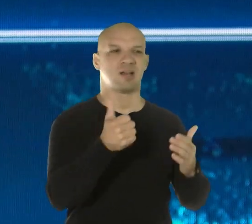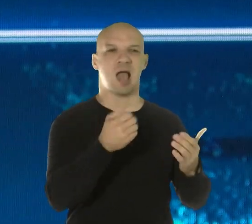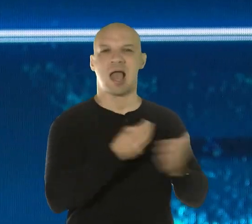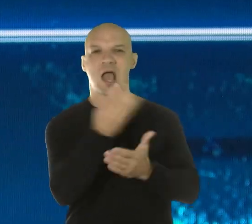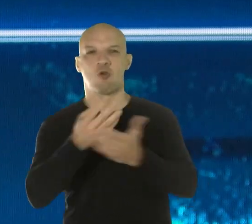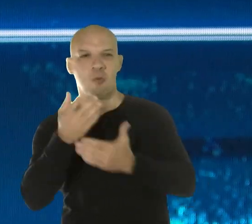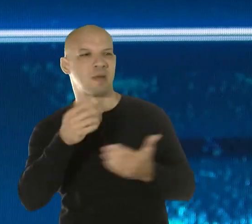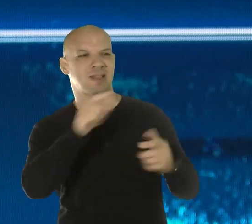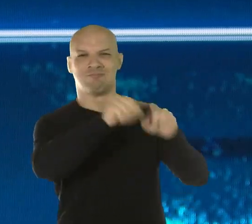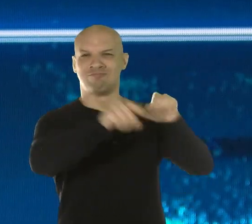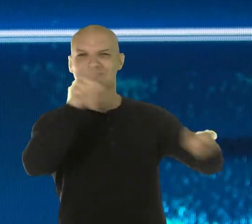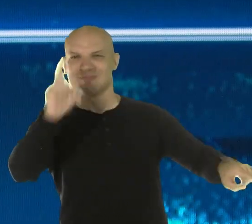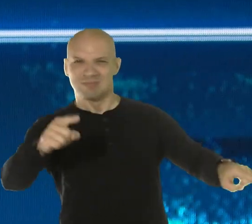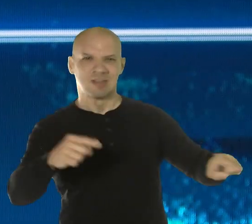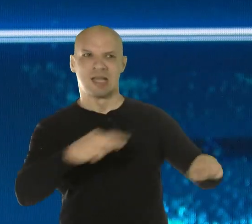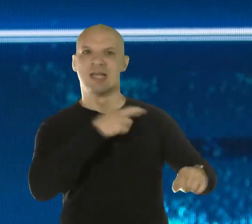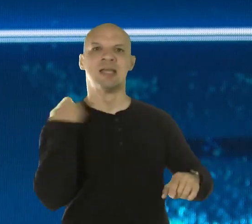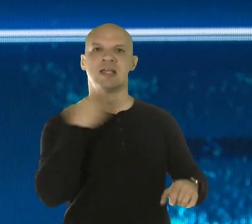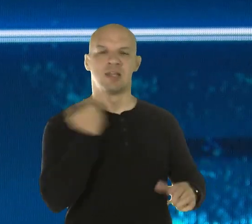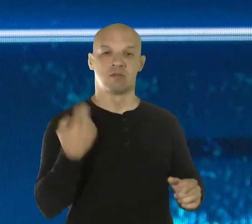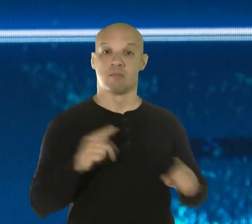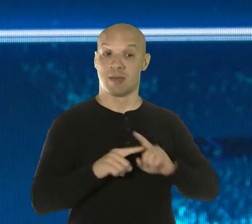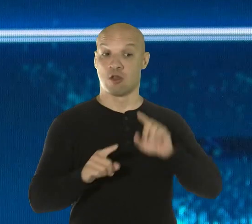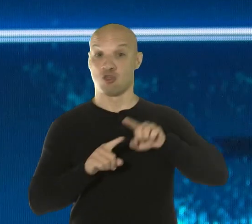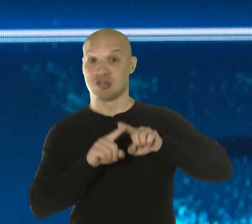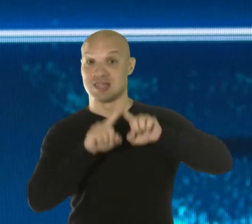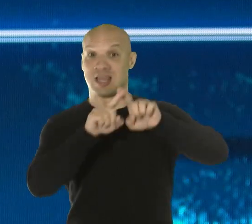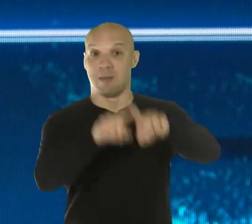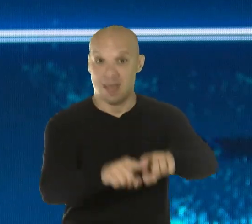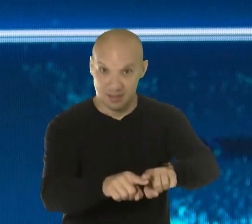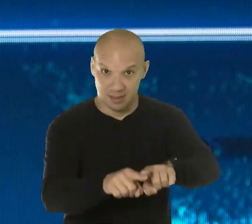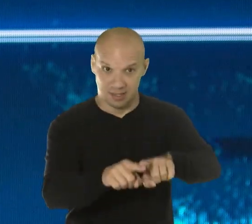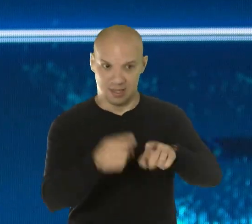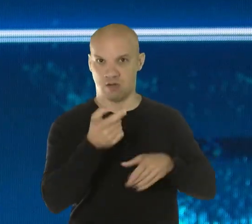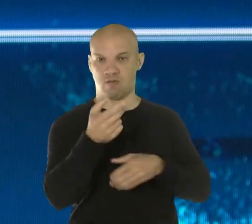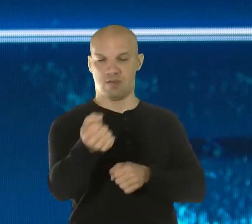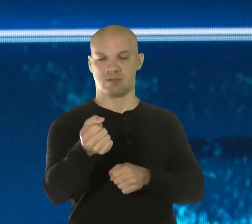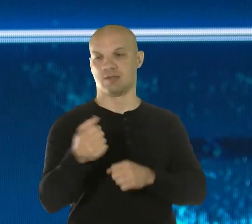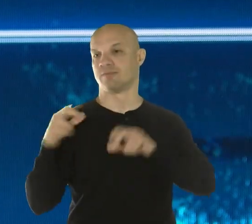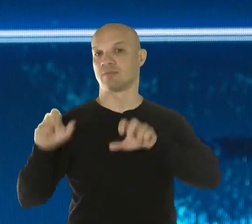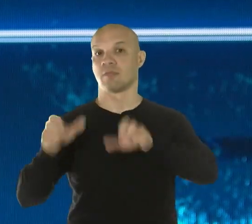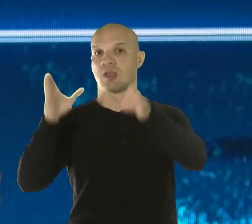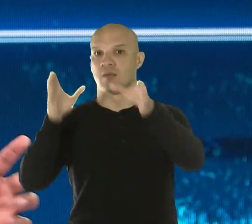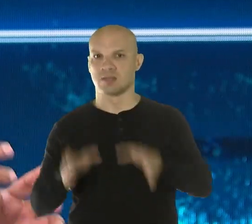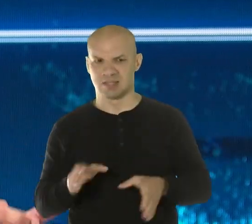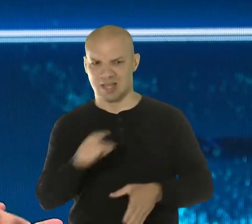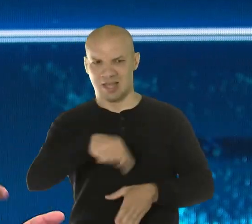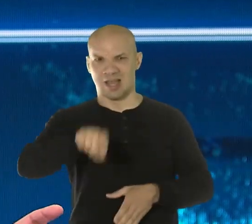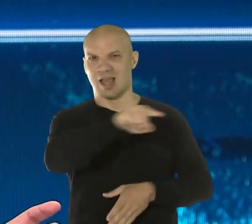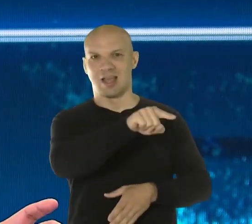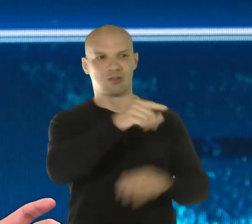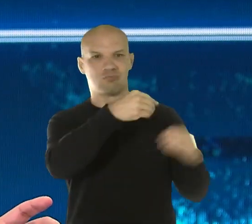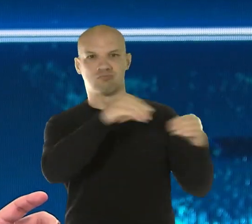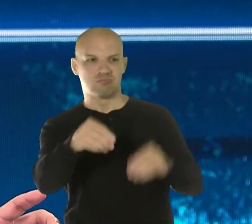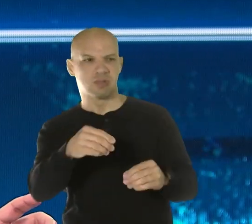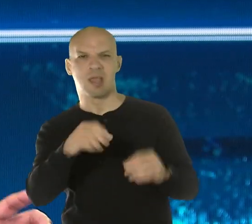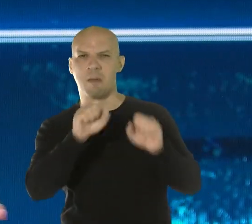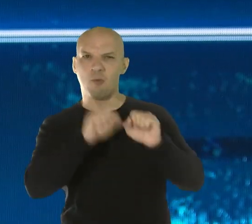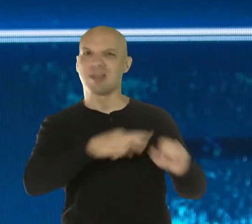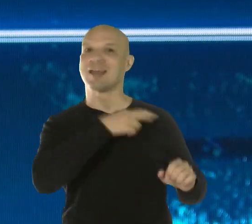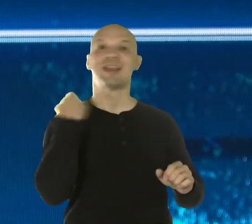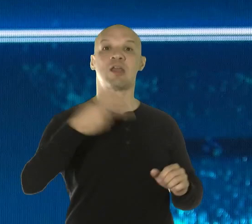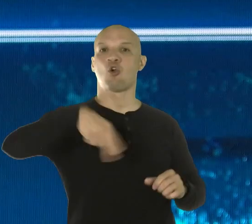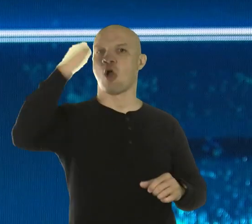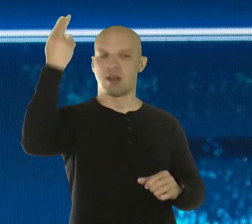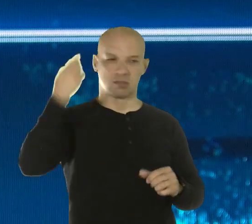Francisco ahorita. Dependen de la confianza. Si la confianza de los inversionistas en los mercados bursátiles retiran el dinero de la banca y